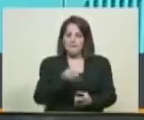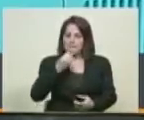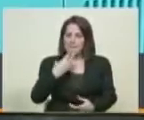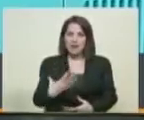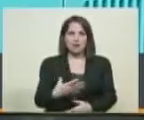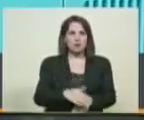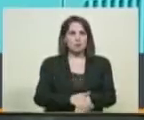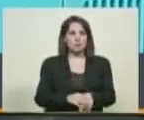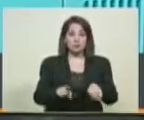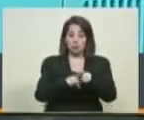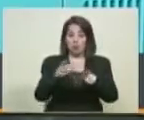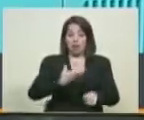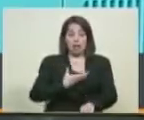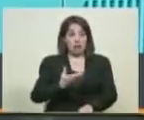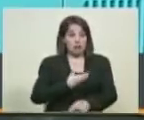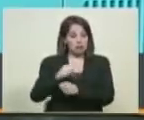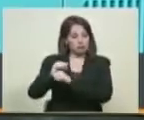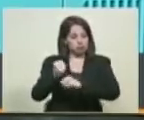conserje?